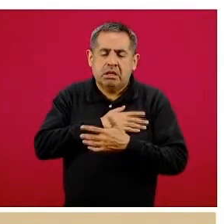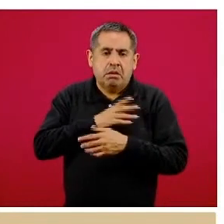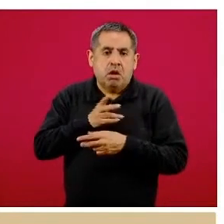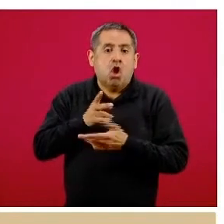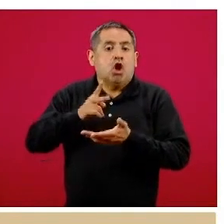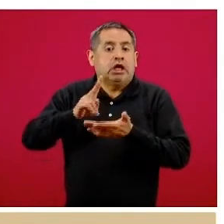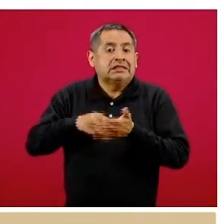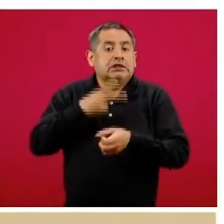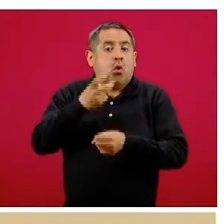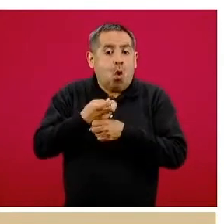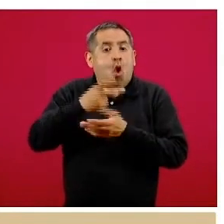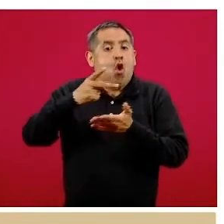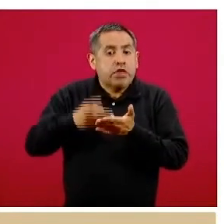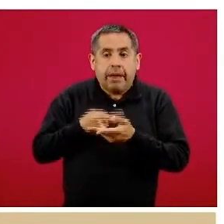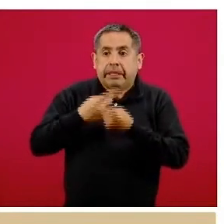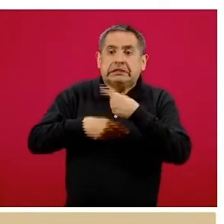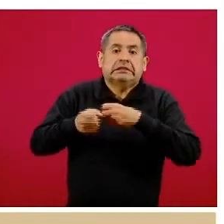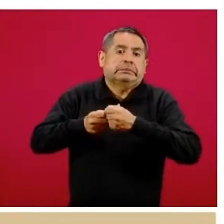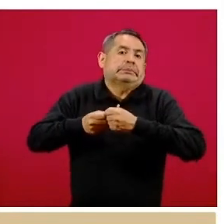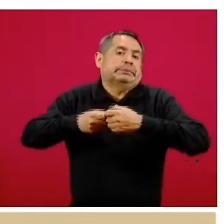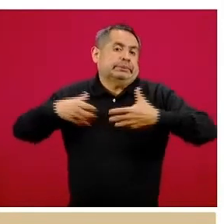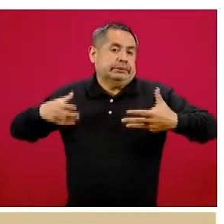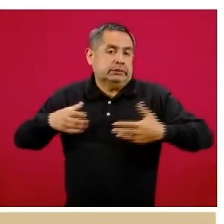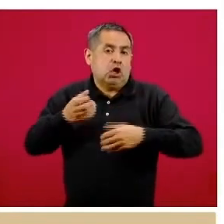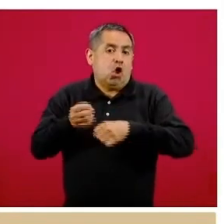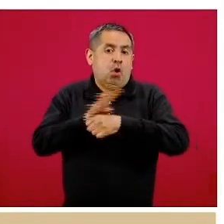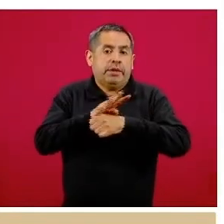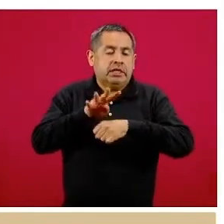ola de COVID-19